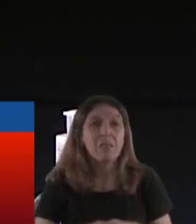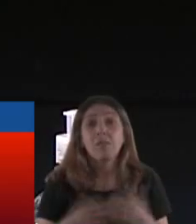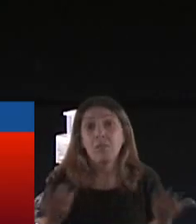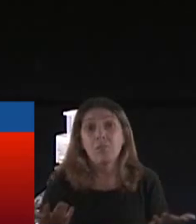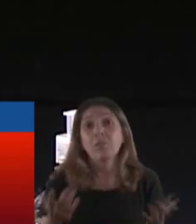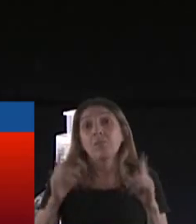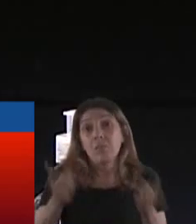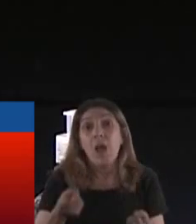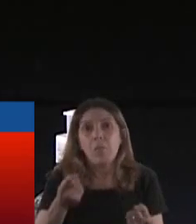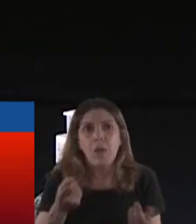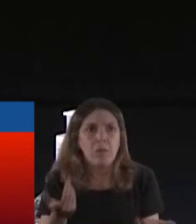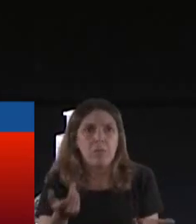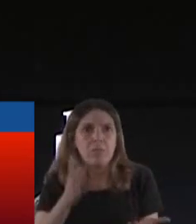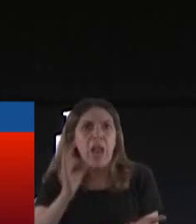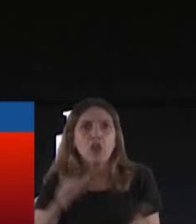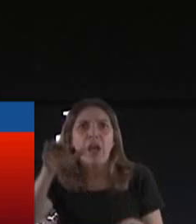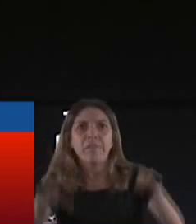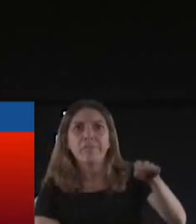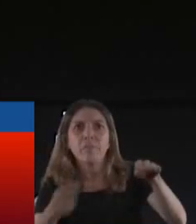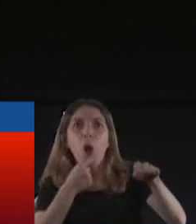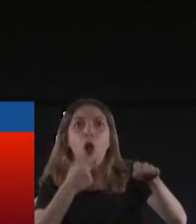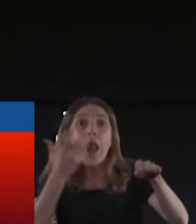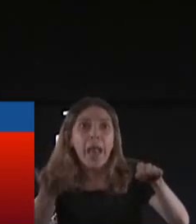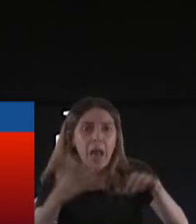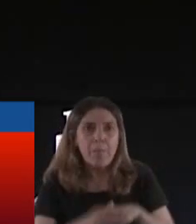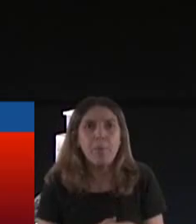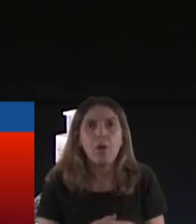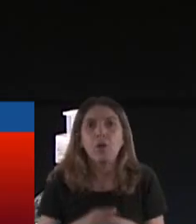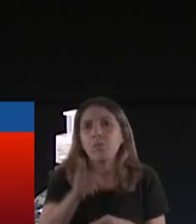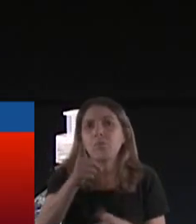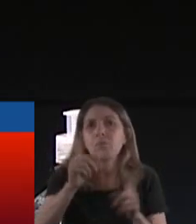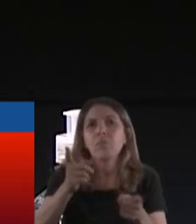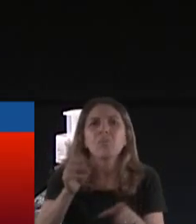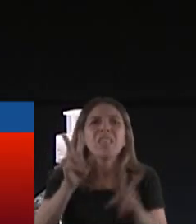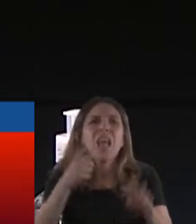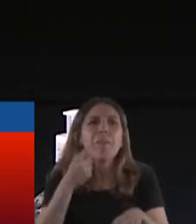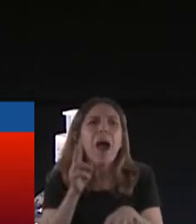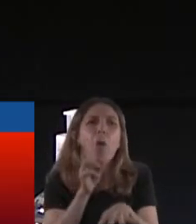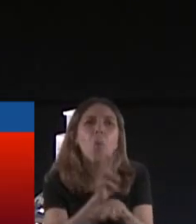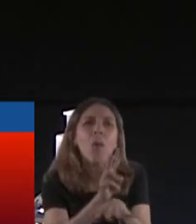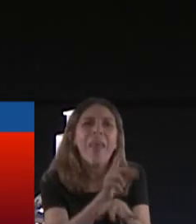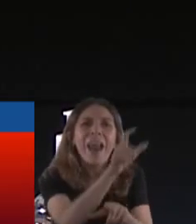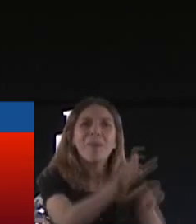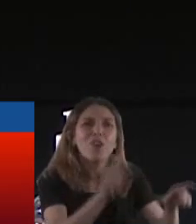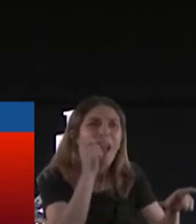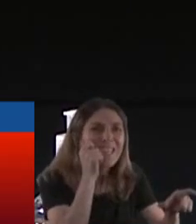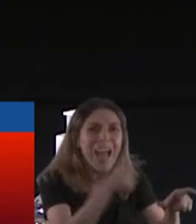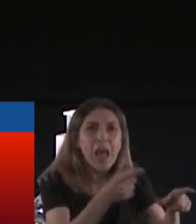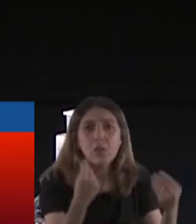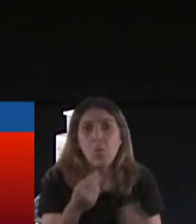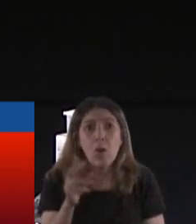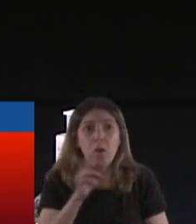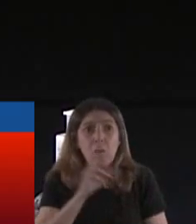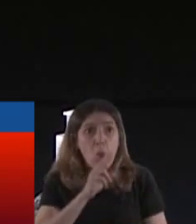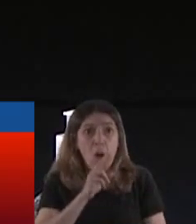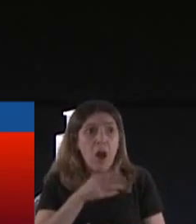Y se ve también la desigualdad cuando vemos, por ejemplo, en materia de cuidados de personas, cómo es la mujer